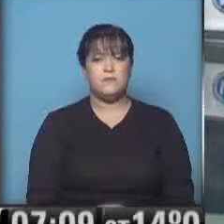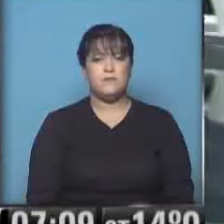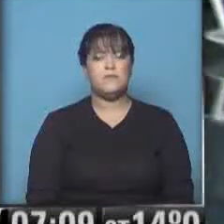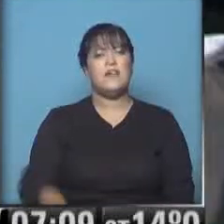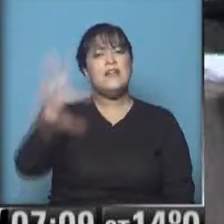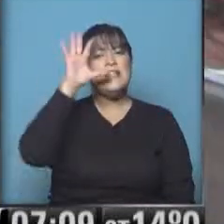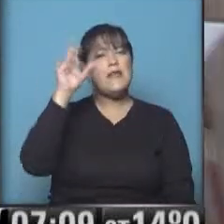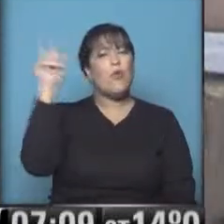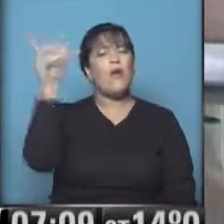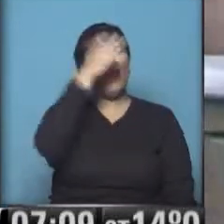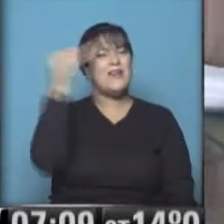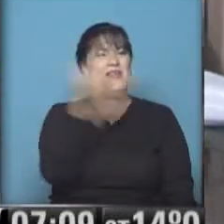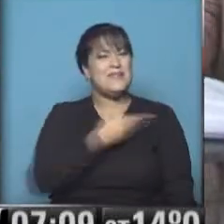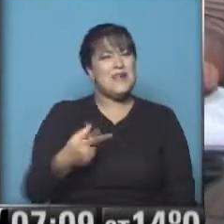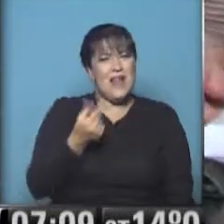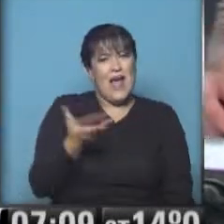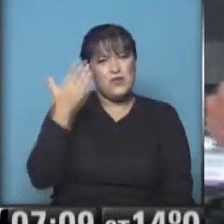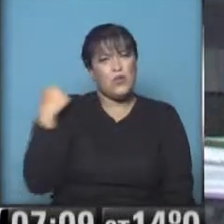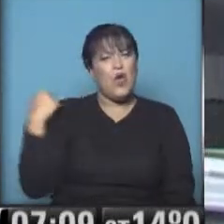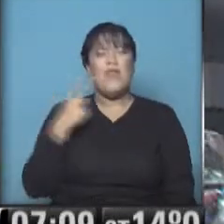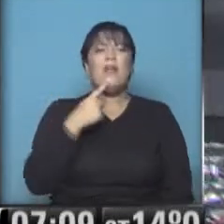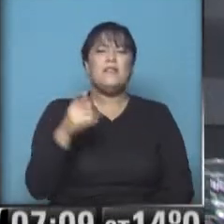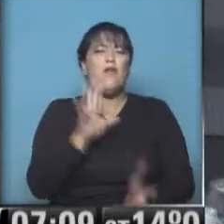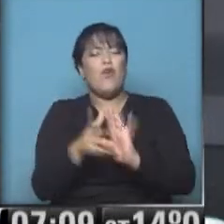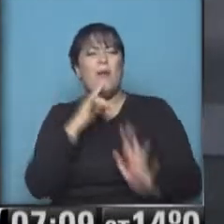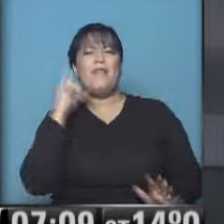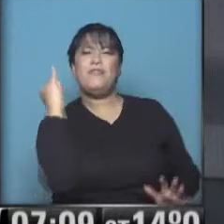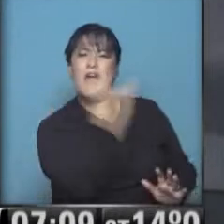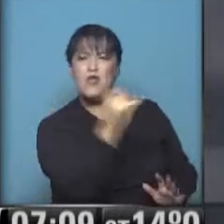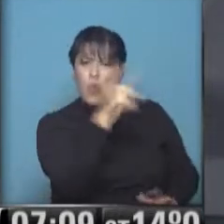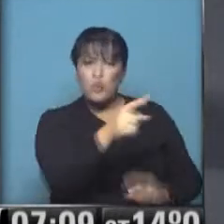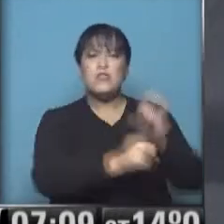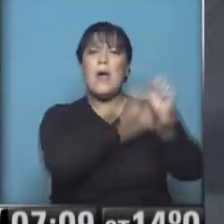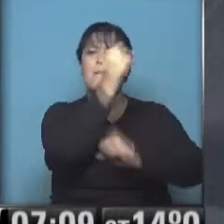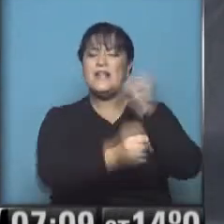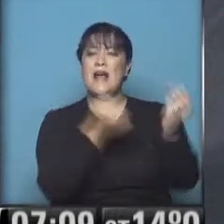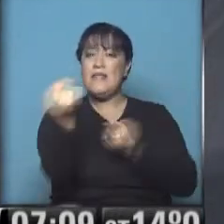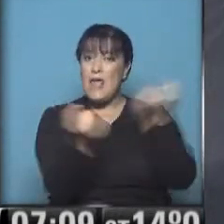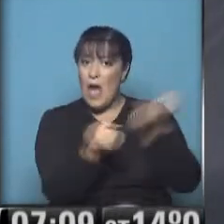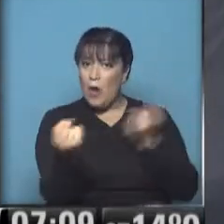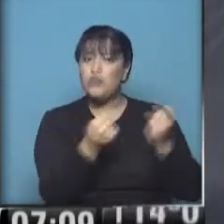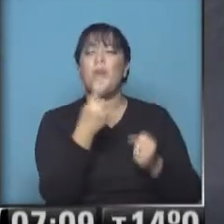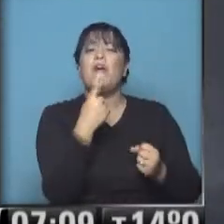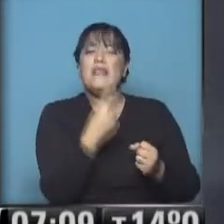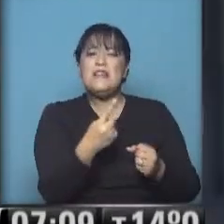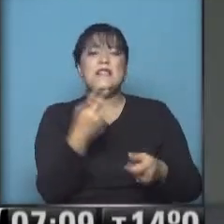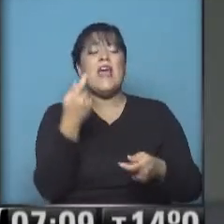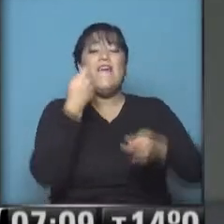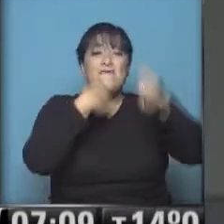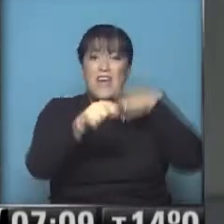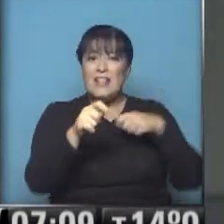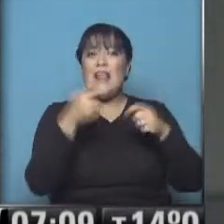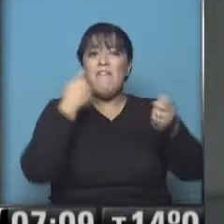¿Se acuerdan que la presidenta de la Nación hace unos días nada más acusó, denunció a las automotrices y principalmente a las concesionarias de no poner a la venta todos los automóviles que